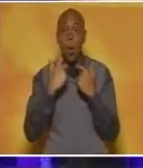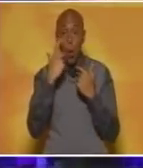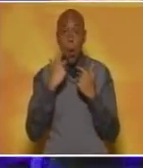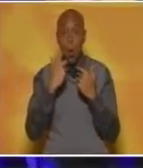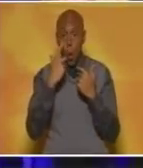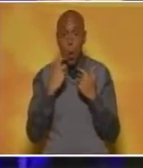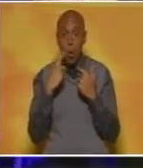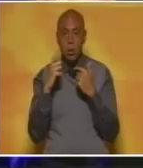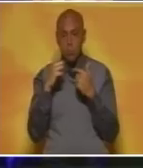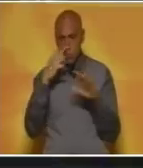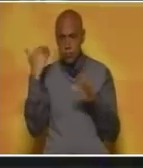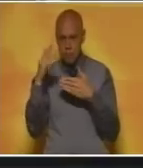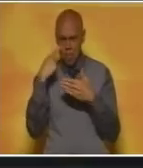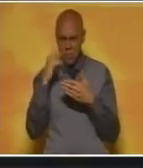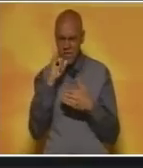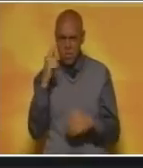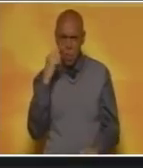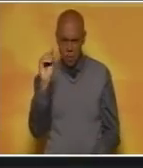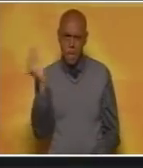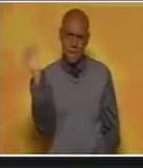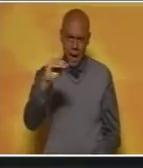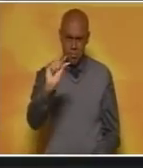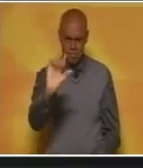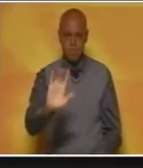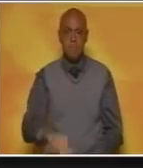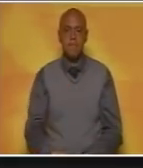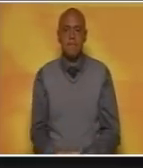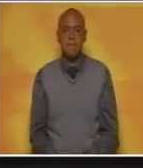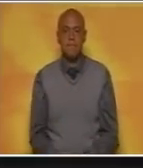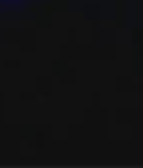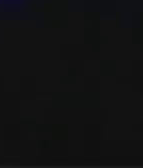eternidad. Más detalles al volver.